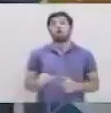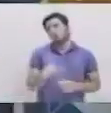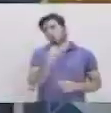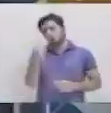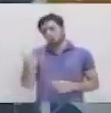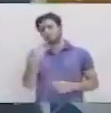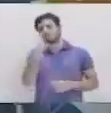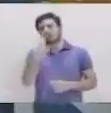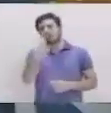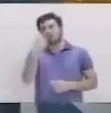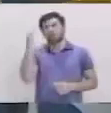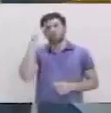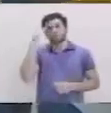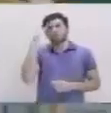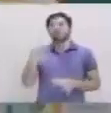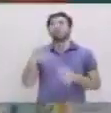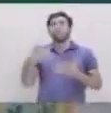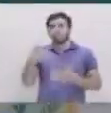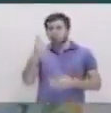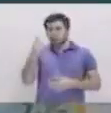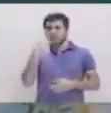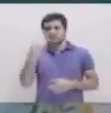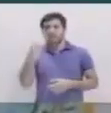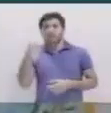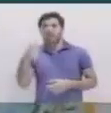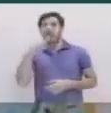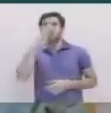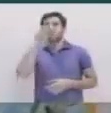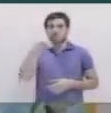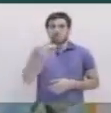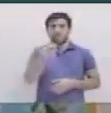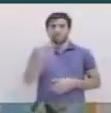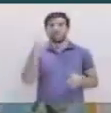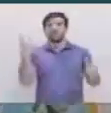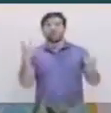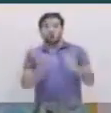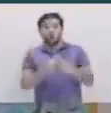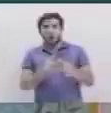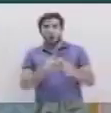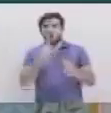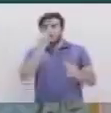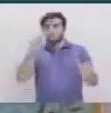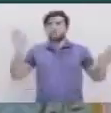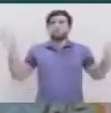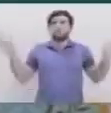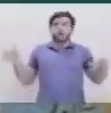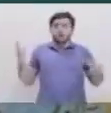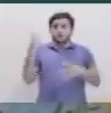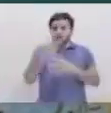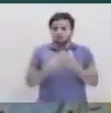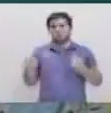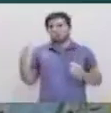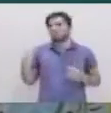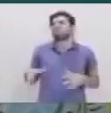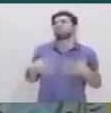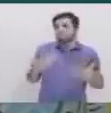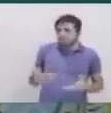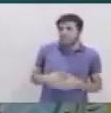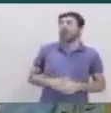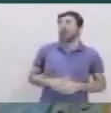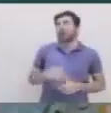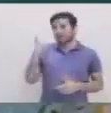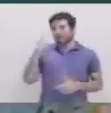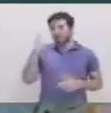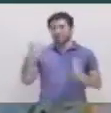quetzal. Muy bien. ¿Qué símbolo patrio se creó para conmemorar los 50 años de la independencia de Guatemala? El